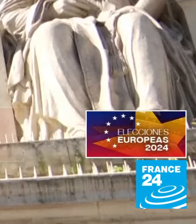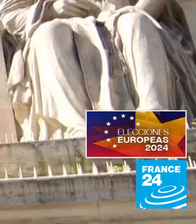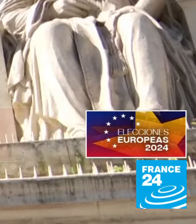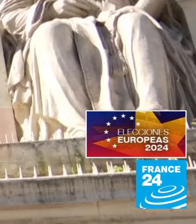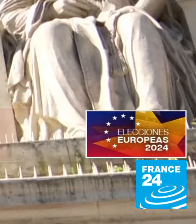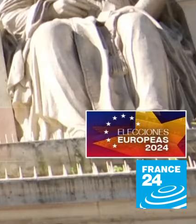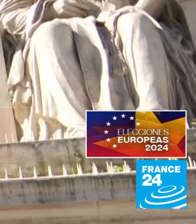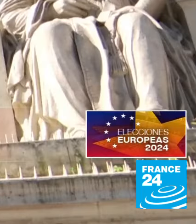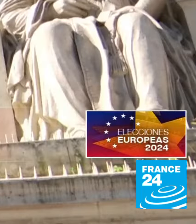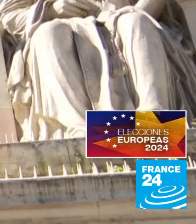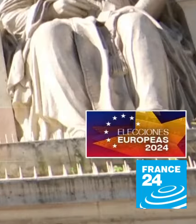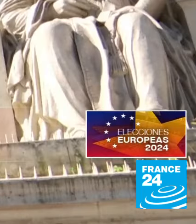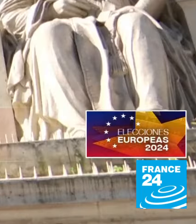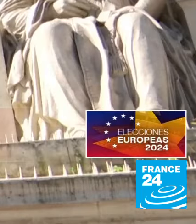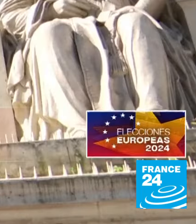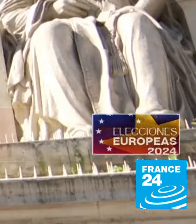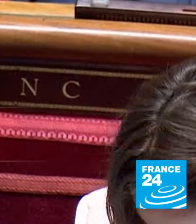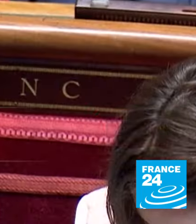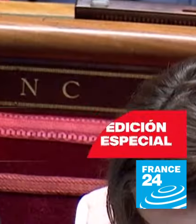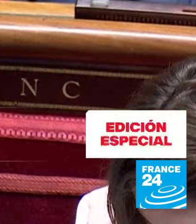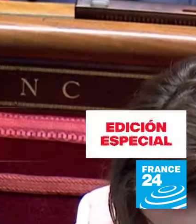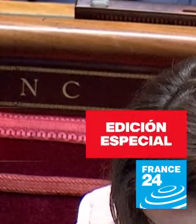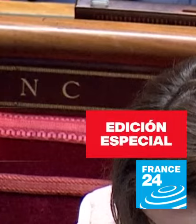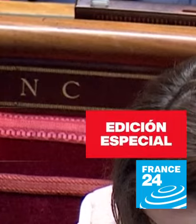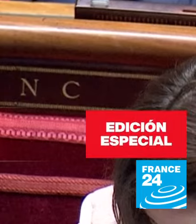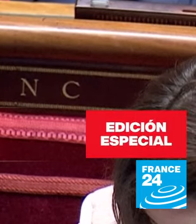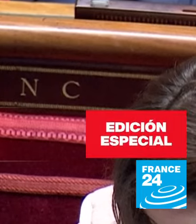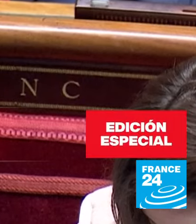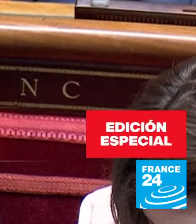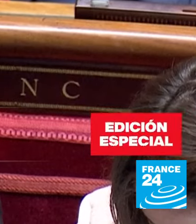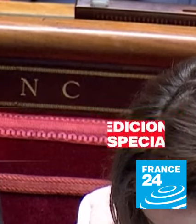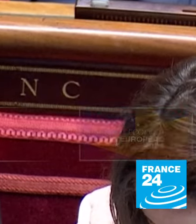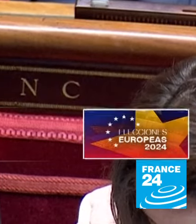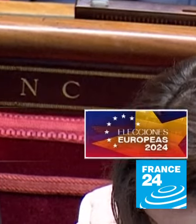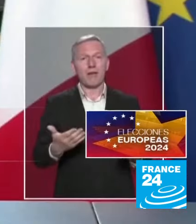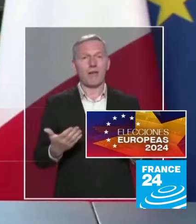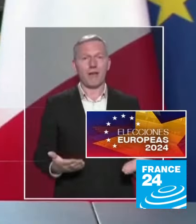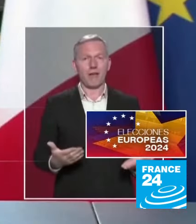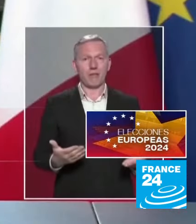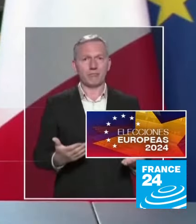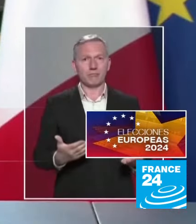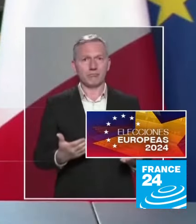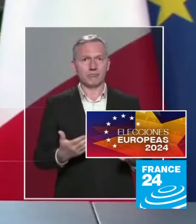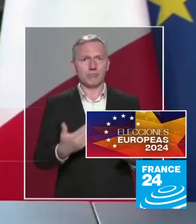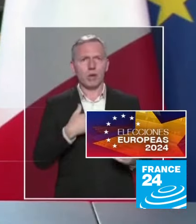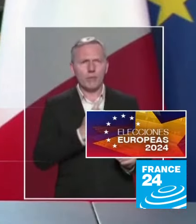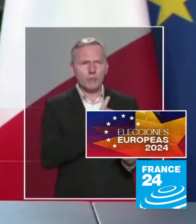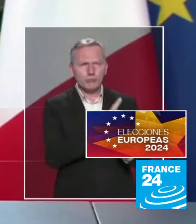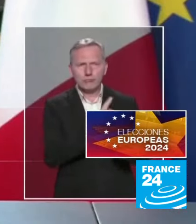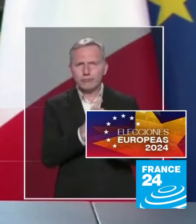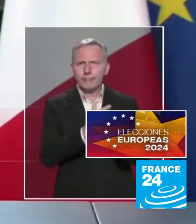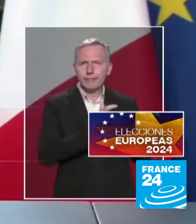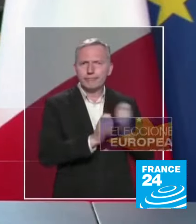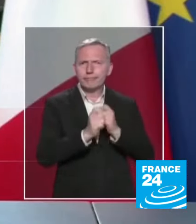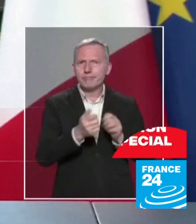el bloqueo republicano yo creo que ya hace varios años los franceses están asistiendo a elecciones en que la extrema derecha llega con